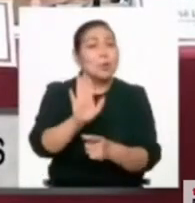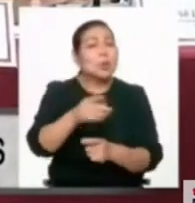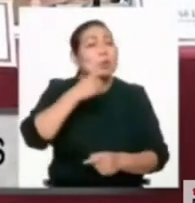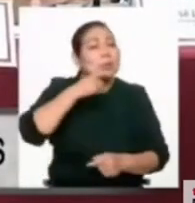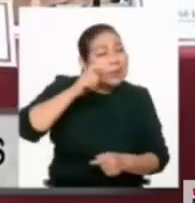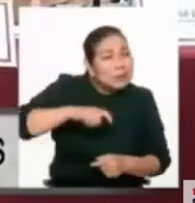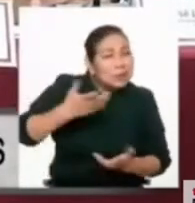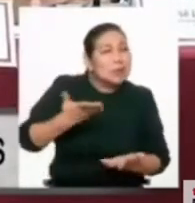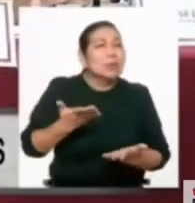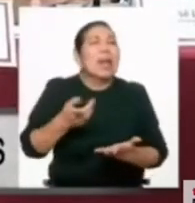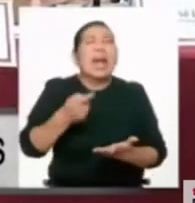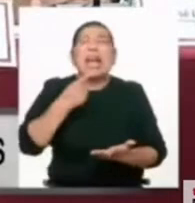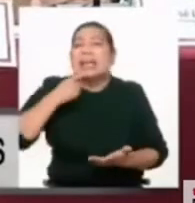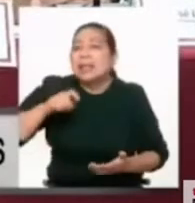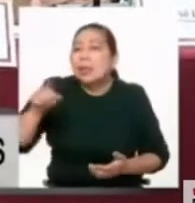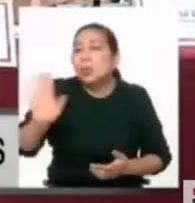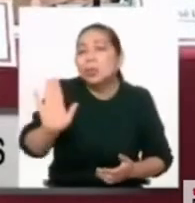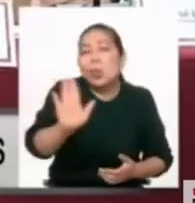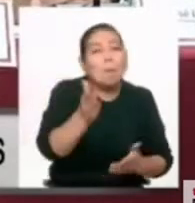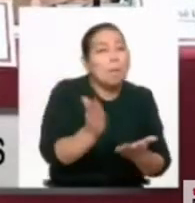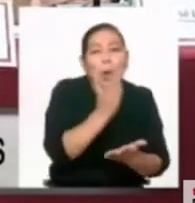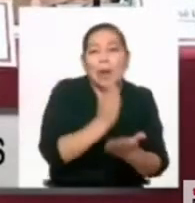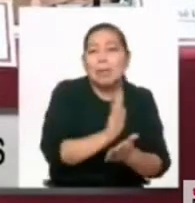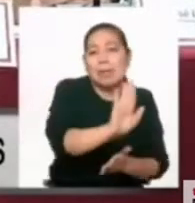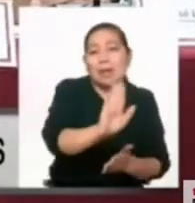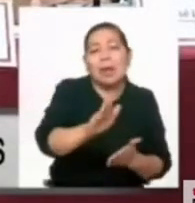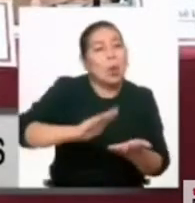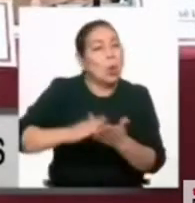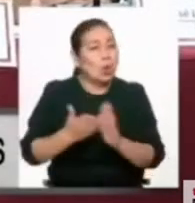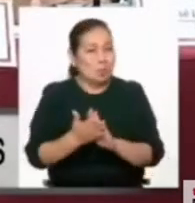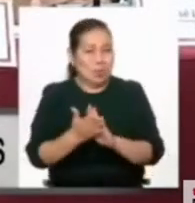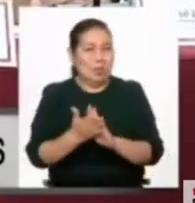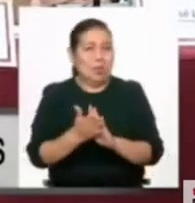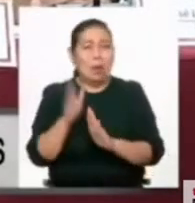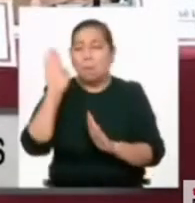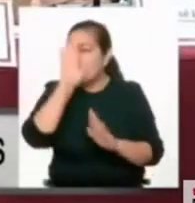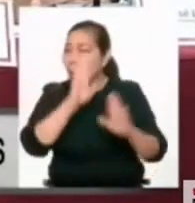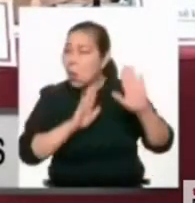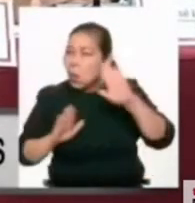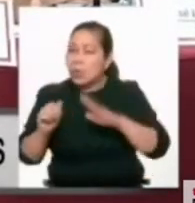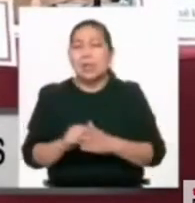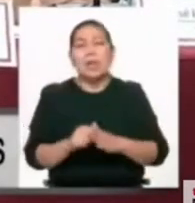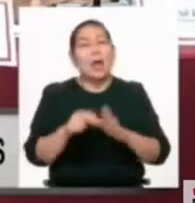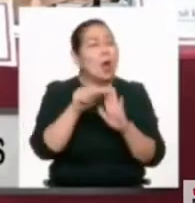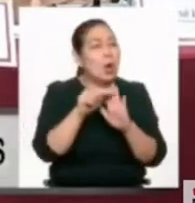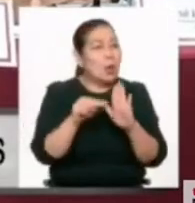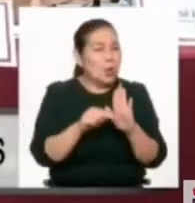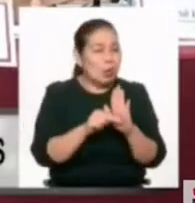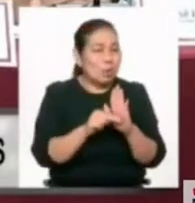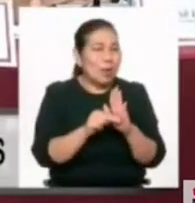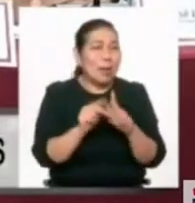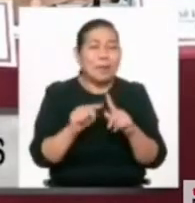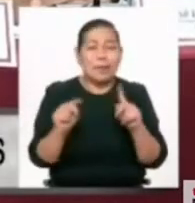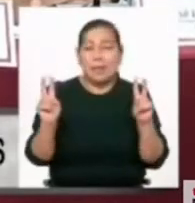sus necesidades, de sus intereses y de sus problemas. Por eso que la preocupación de buscar la situación de una norma